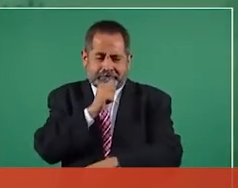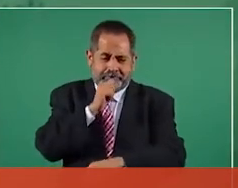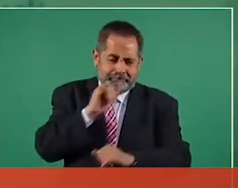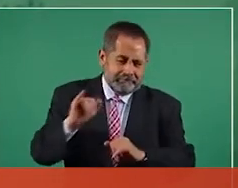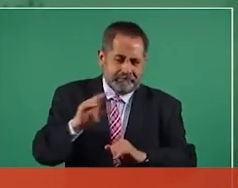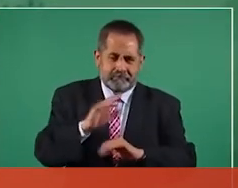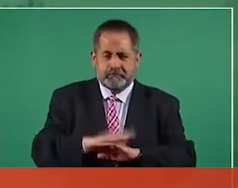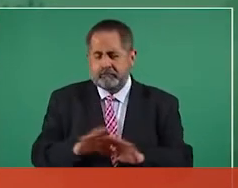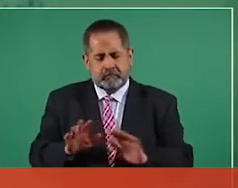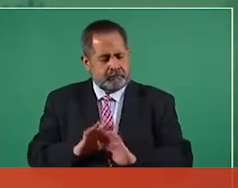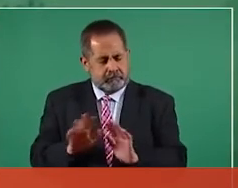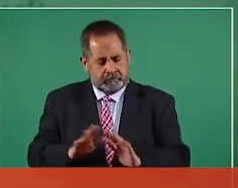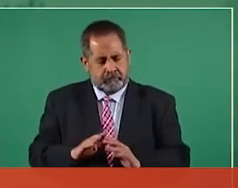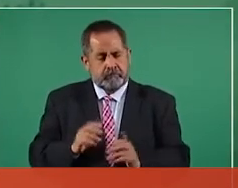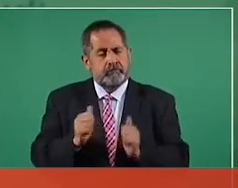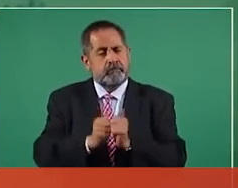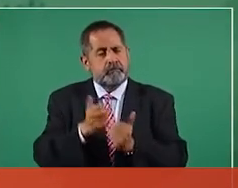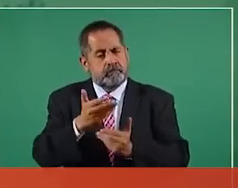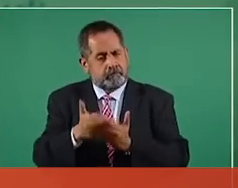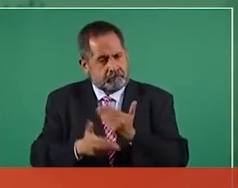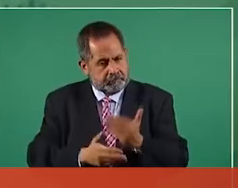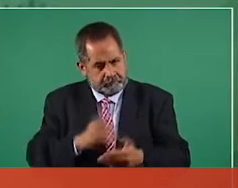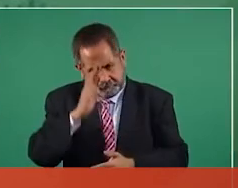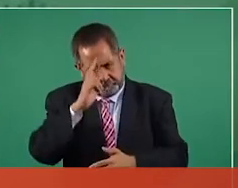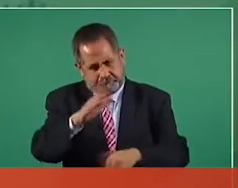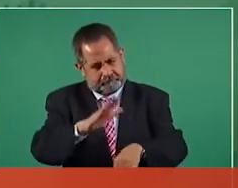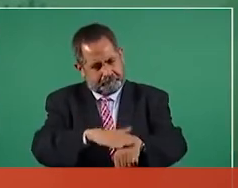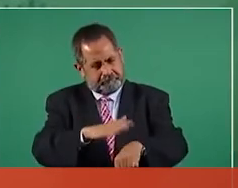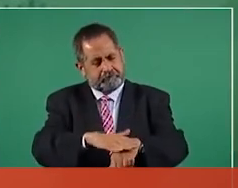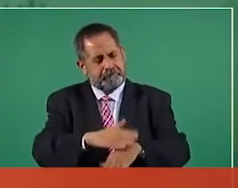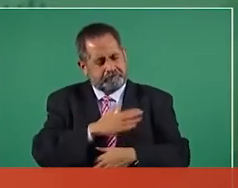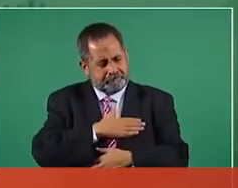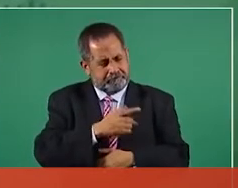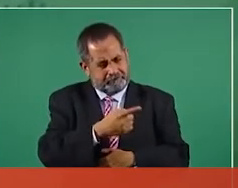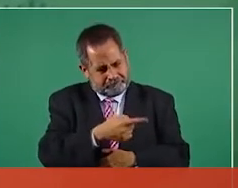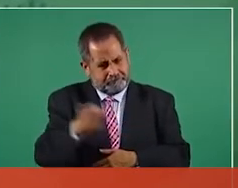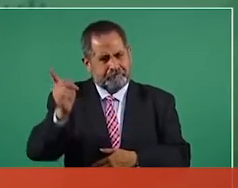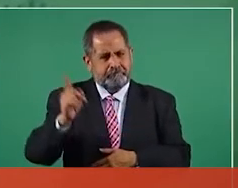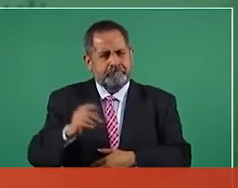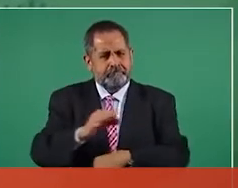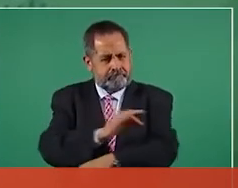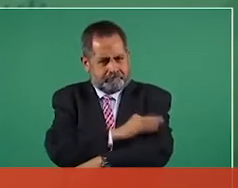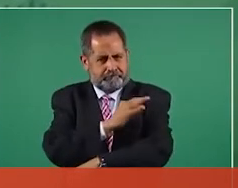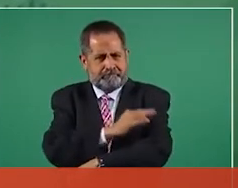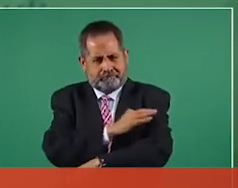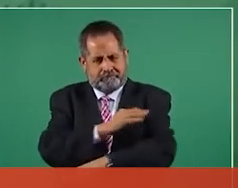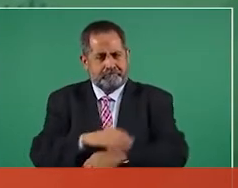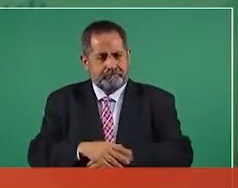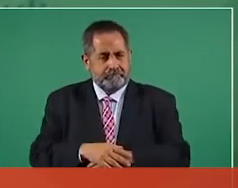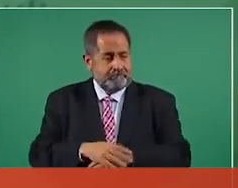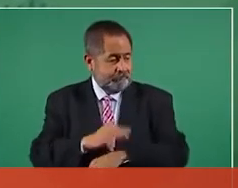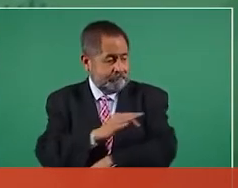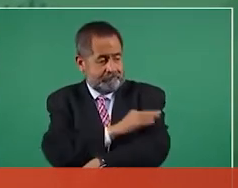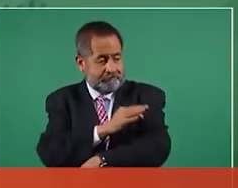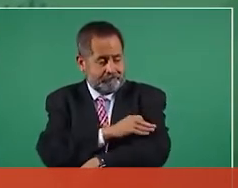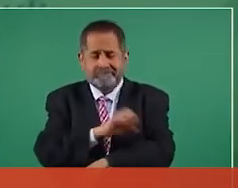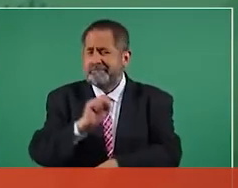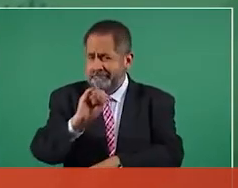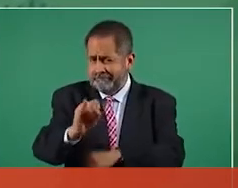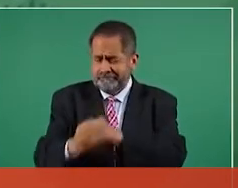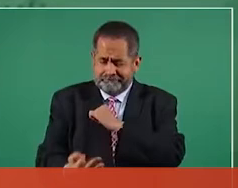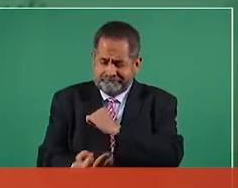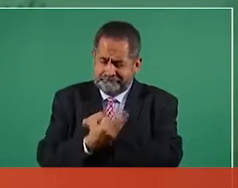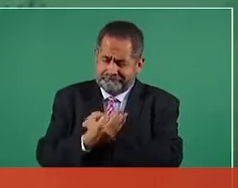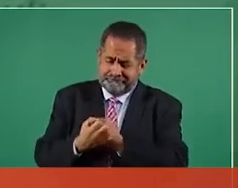de manera respetuosa llamarlos a que se vacunen, porque sí protege la vacuna,